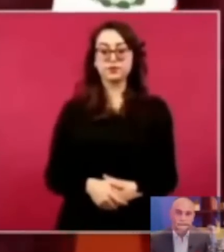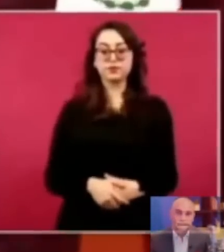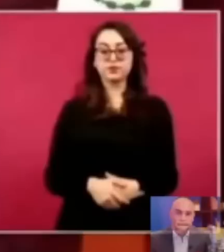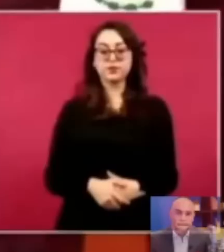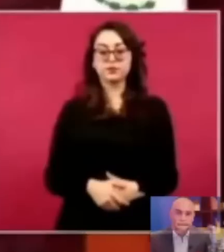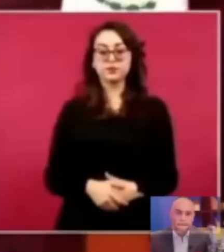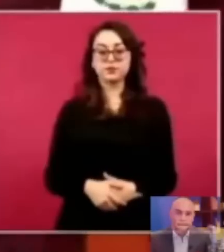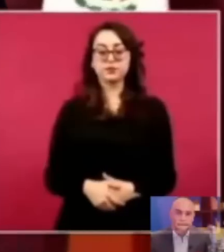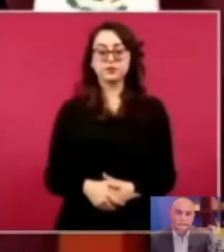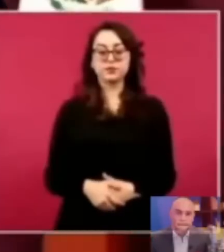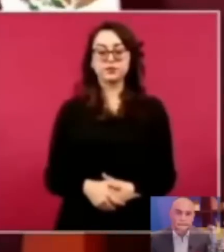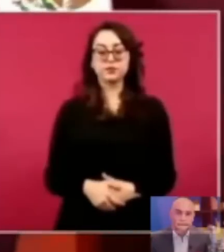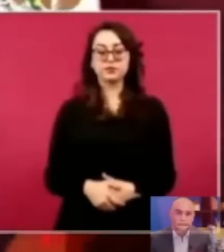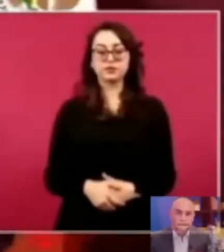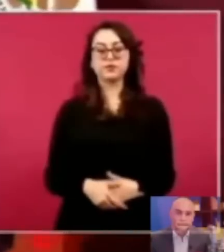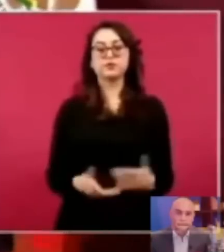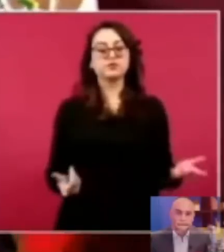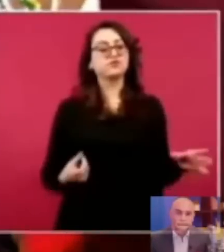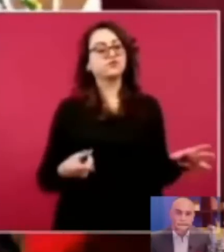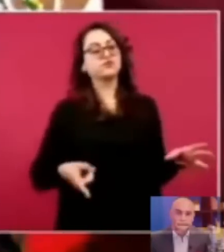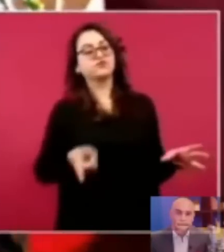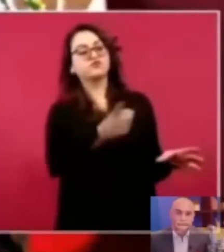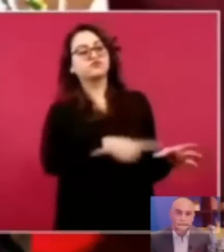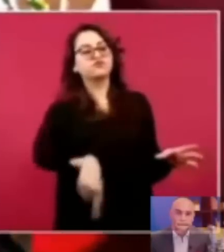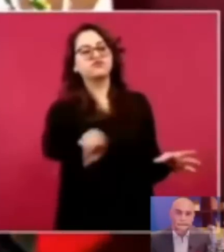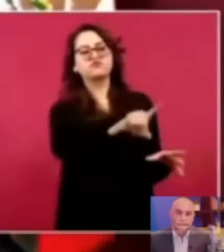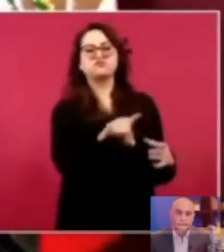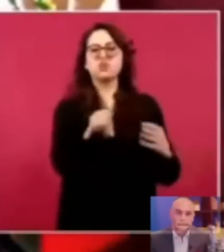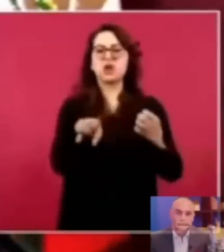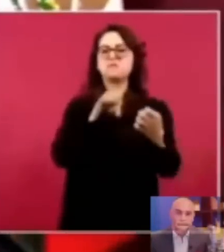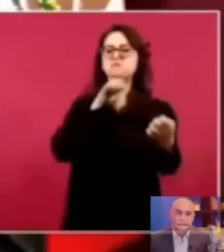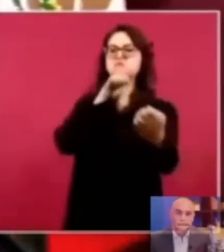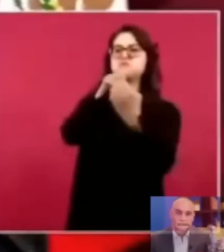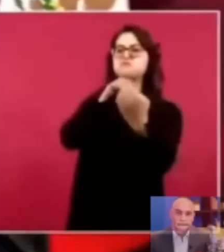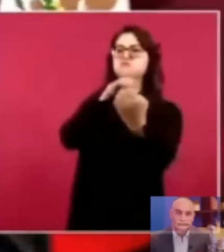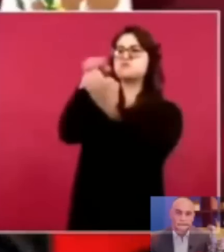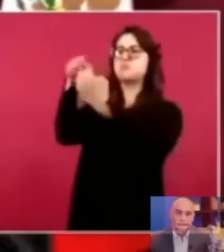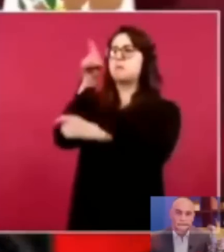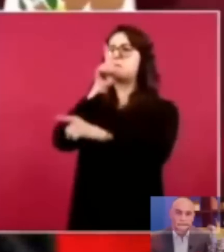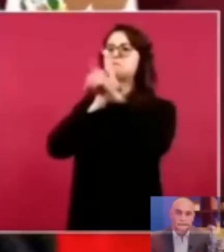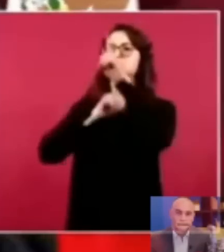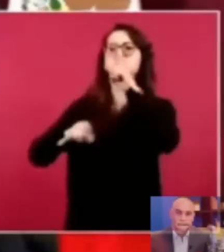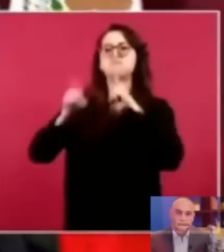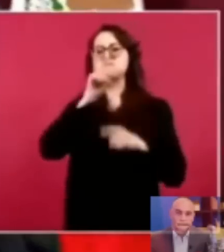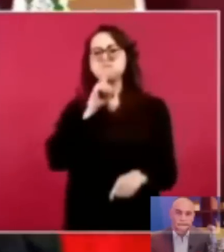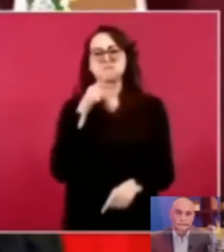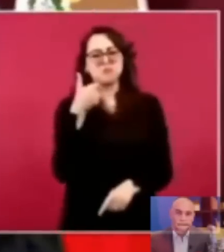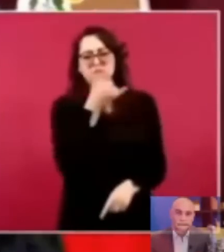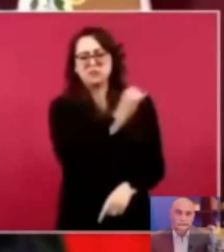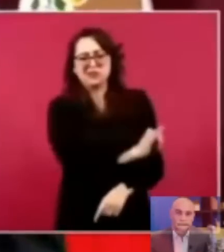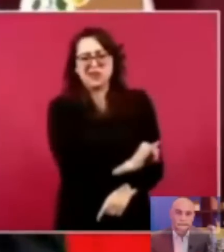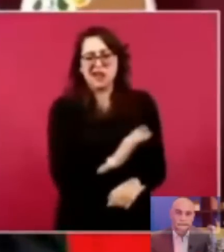son personas inmorales sin escrúpulos